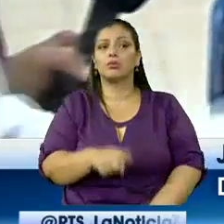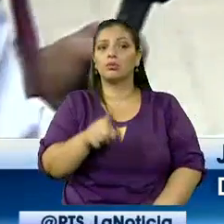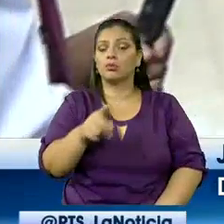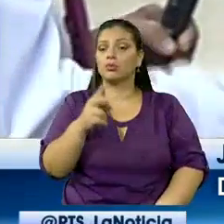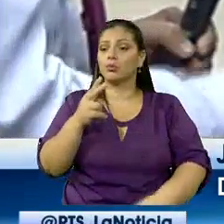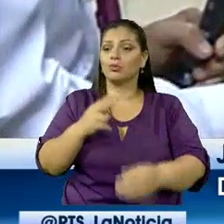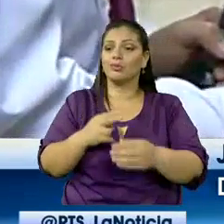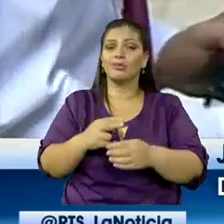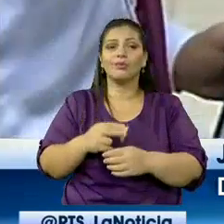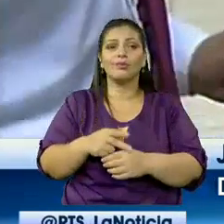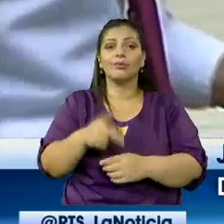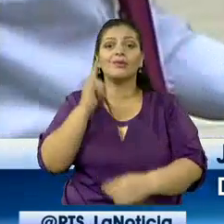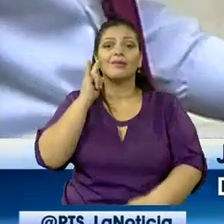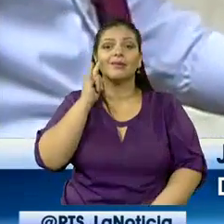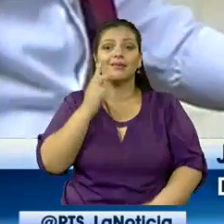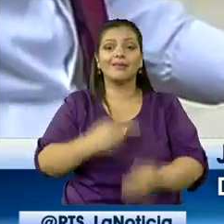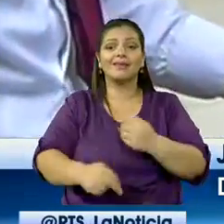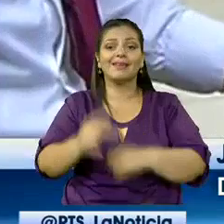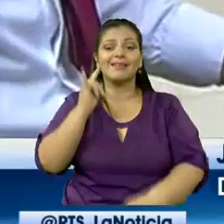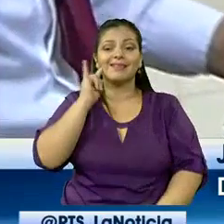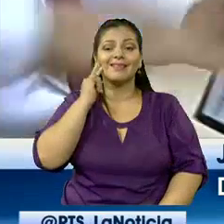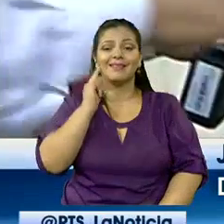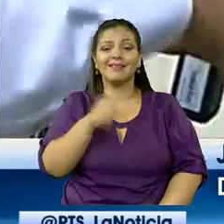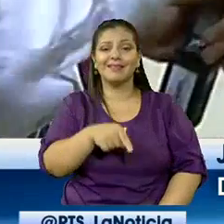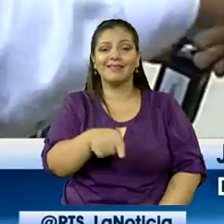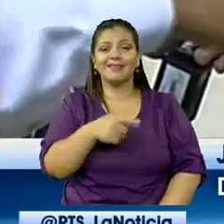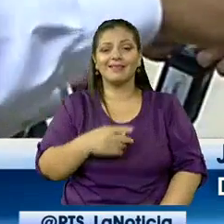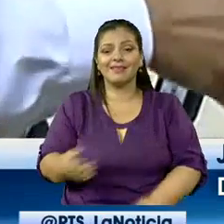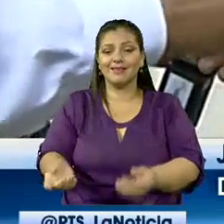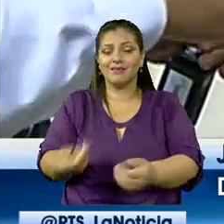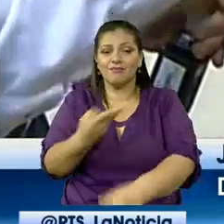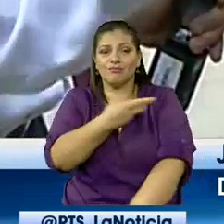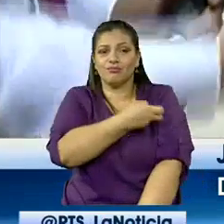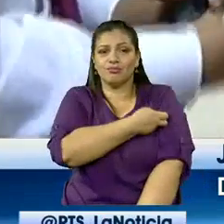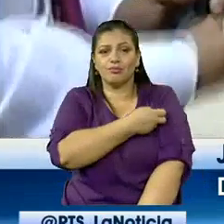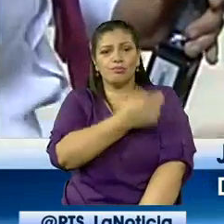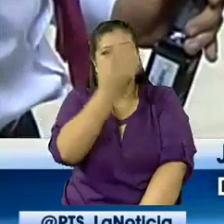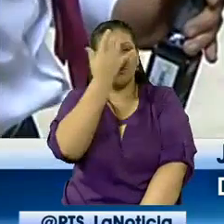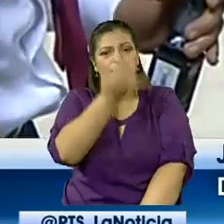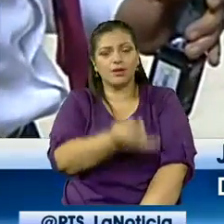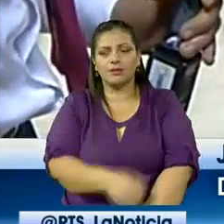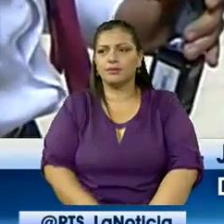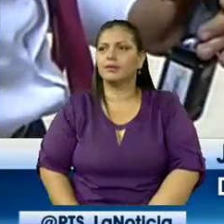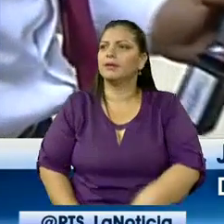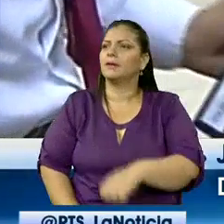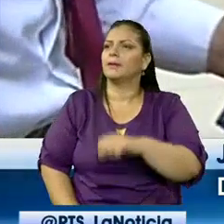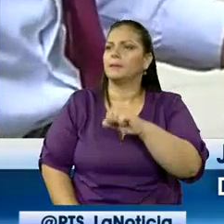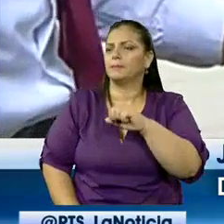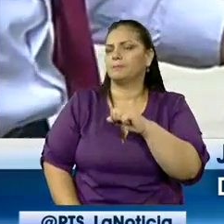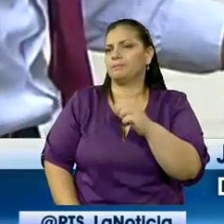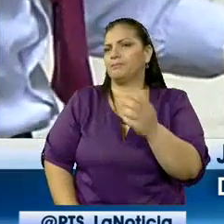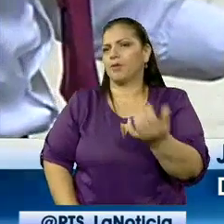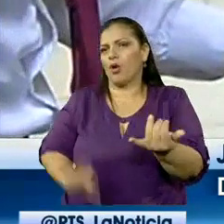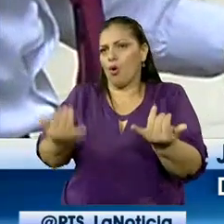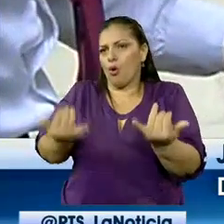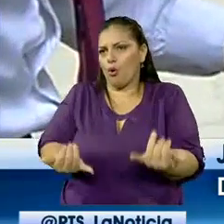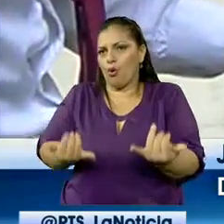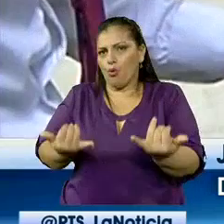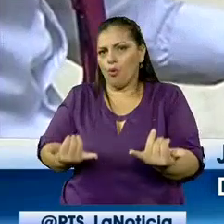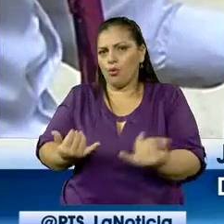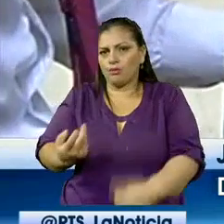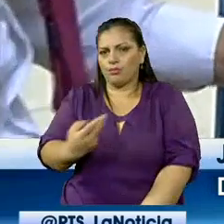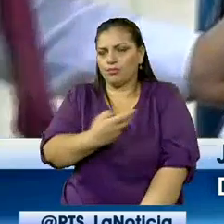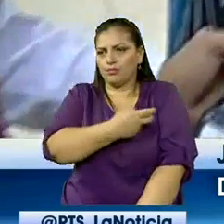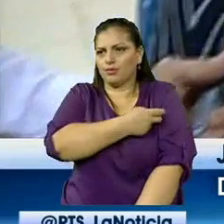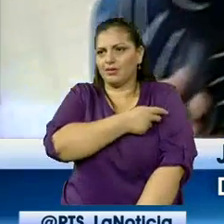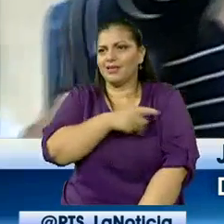su pequeño o a su pequeña? Sí. ¿Por qué tipo de complicación, para prevenir qué enfermedades? ¿Qué le han dicho? Hoy le toca la vacuna de los 15 meses